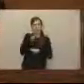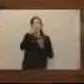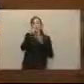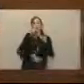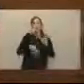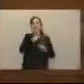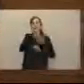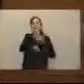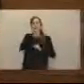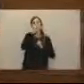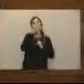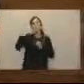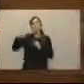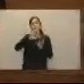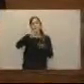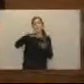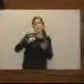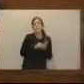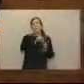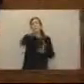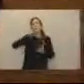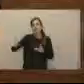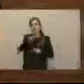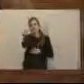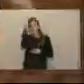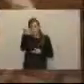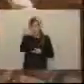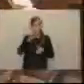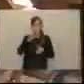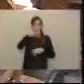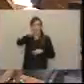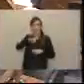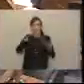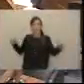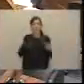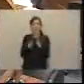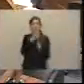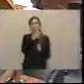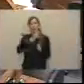personas olvidadas, la redujimos o la redujo el presidente más de un 40%. Ahí sí.